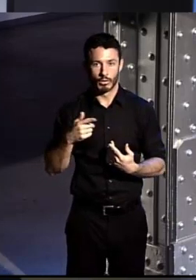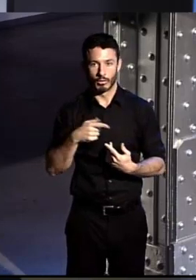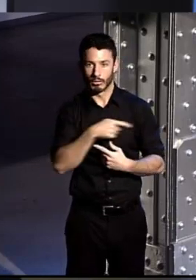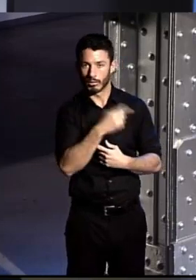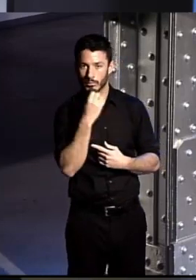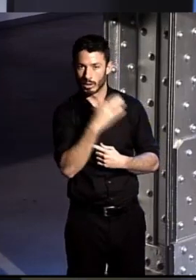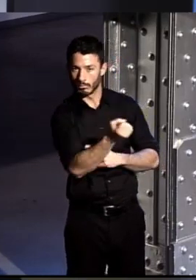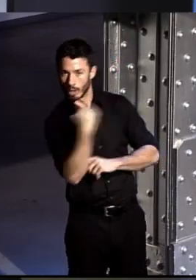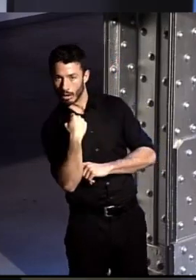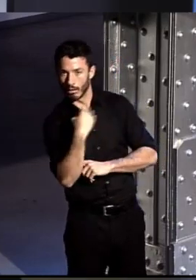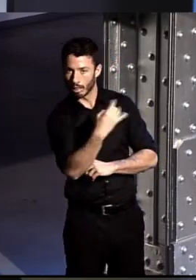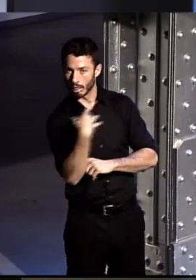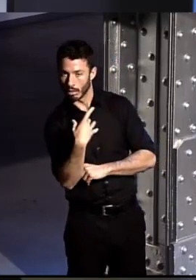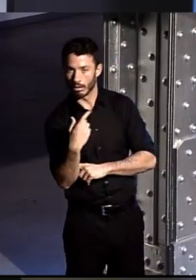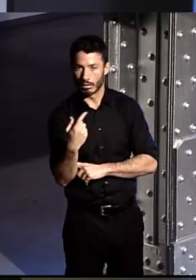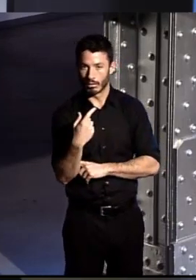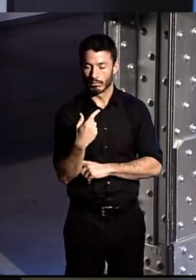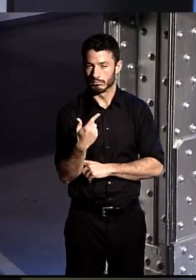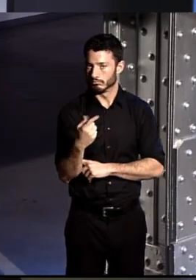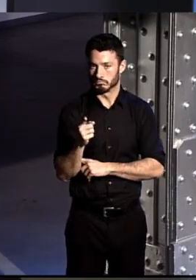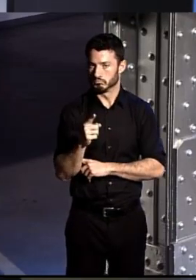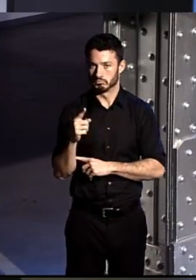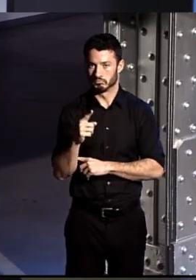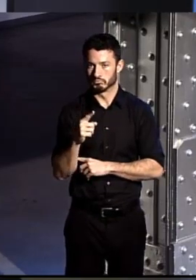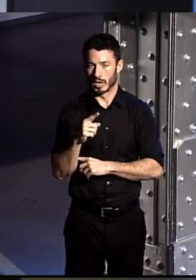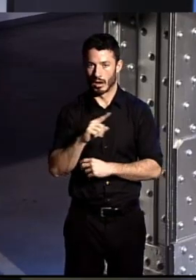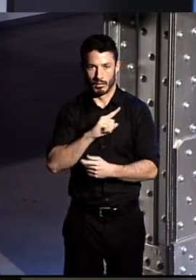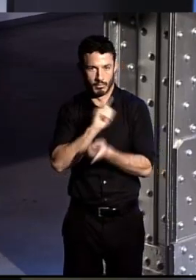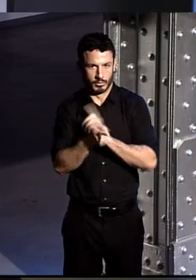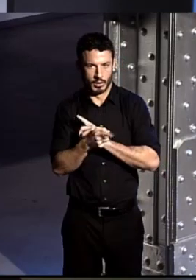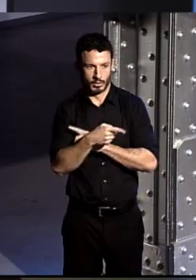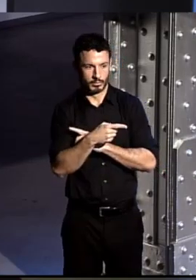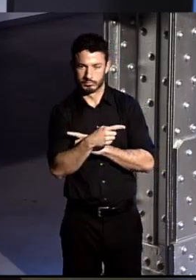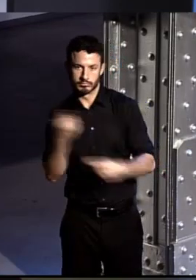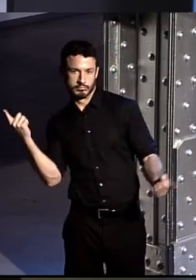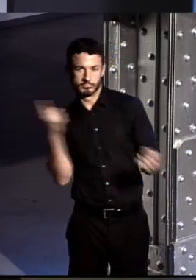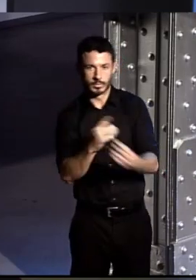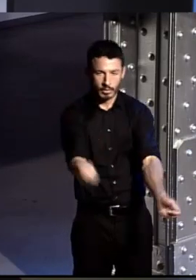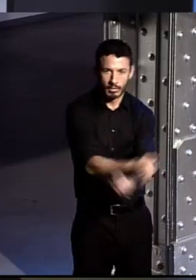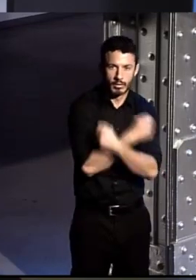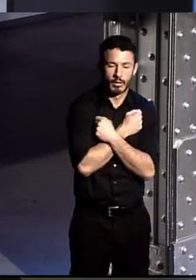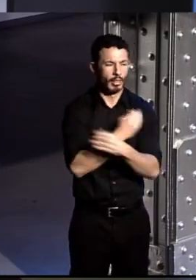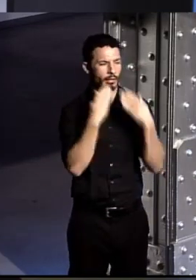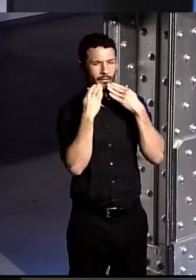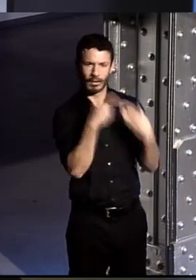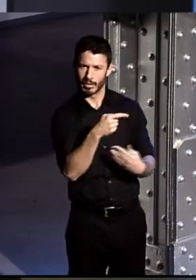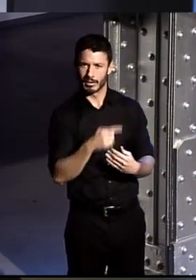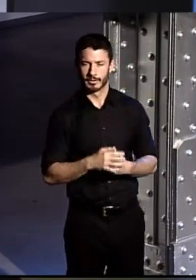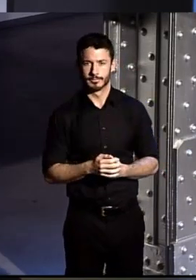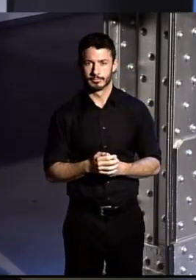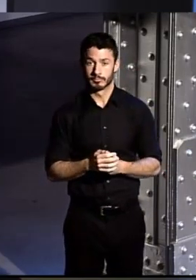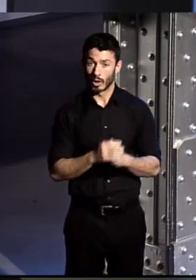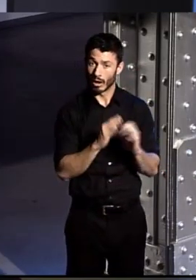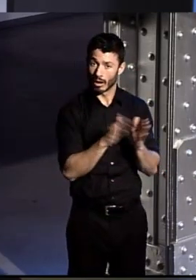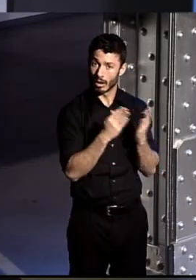mal, menospreciado, sino todo lo contrario, corre a su encuentro, la abraza y le da las gracias. Incluso hay un momento en la novela